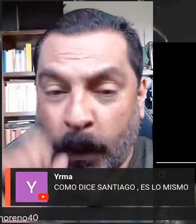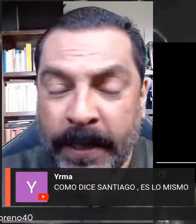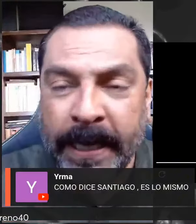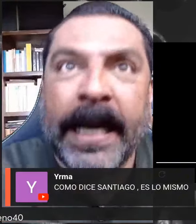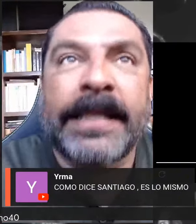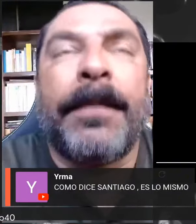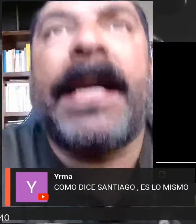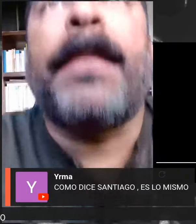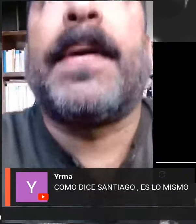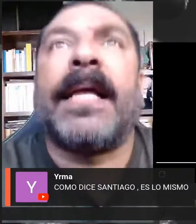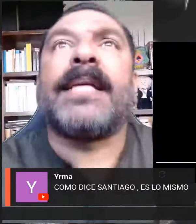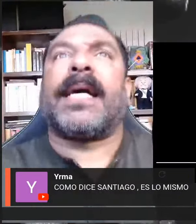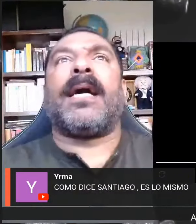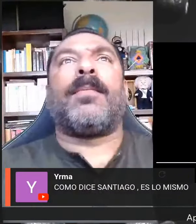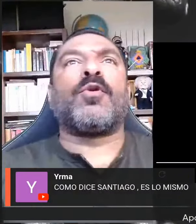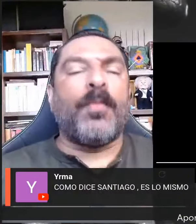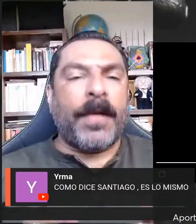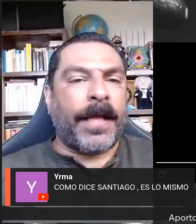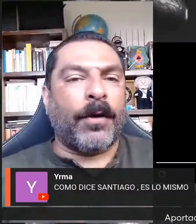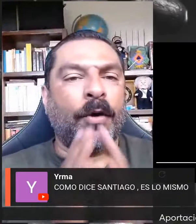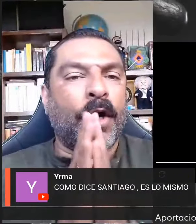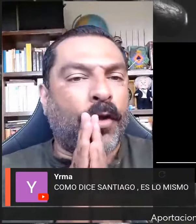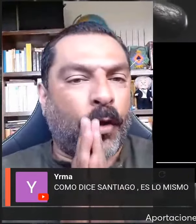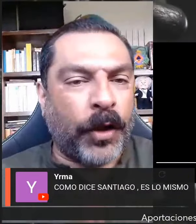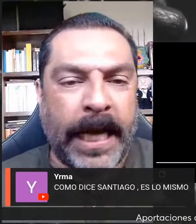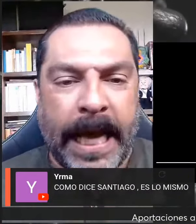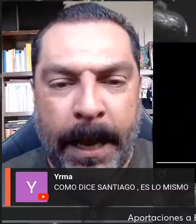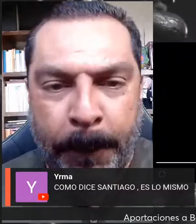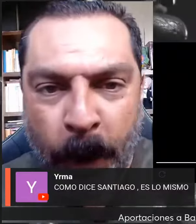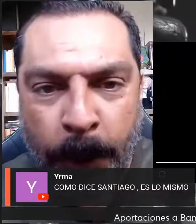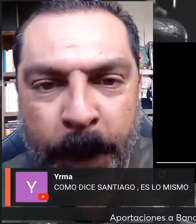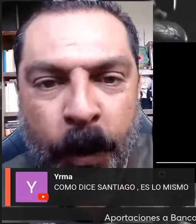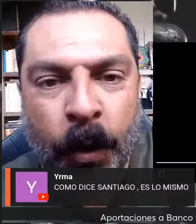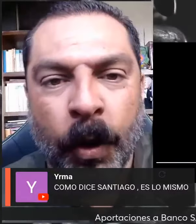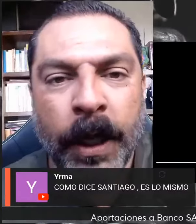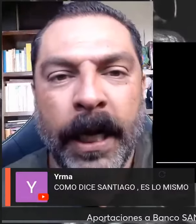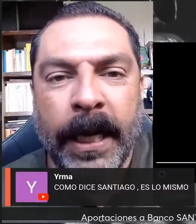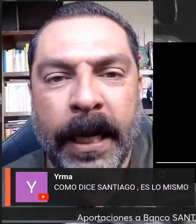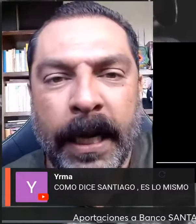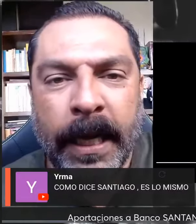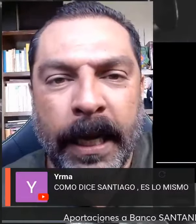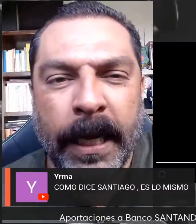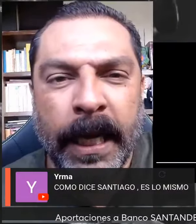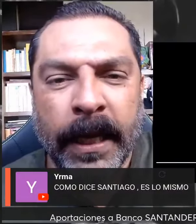¿Se acuerdan que la semana pasada sacábamos un video donde